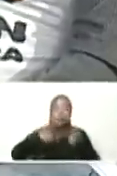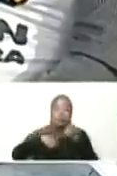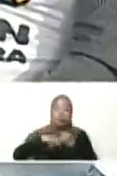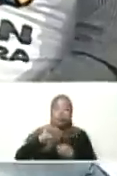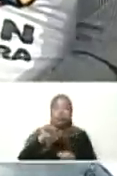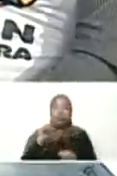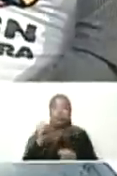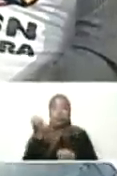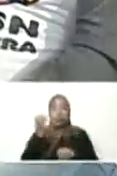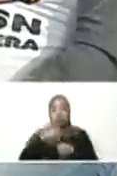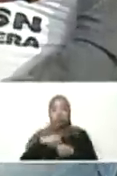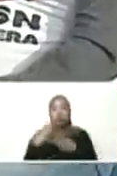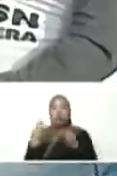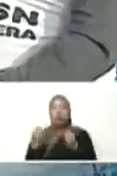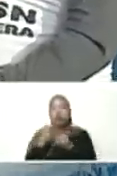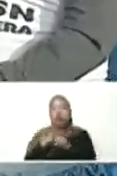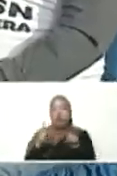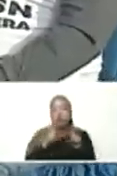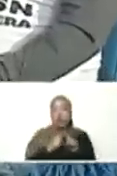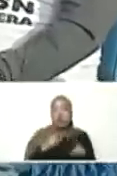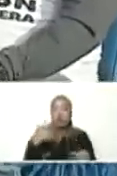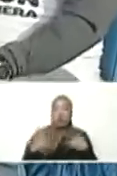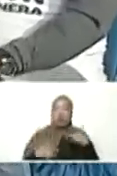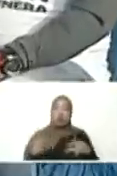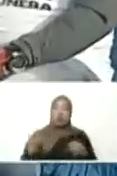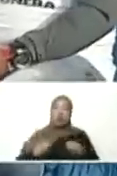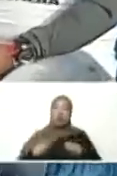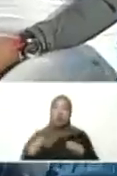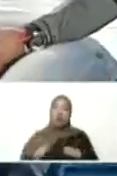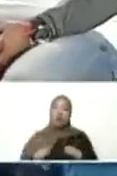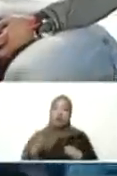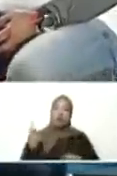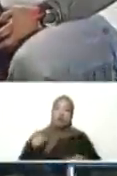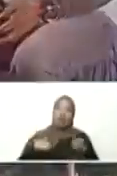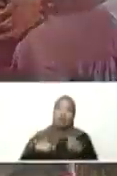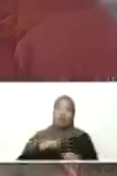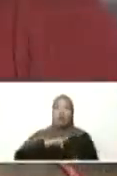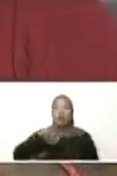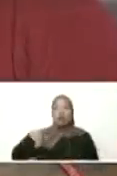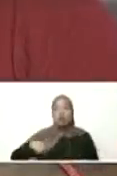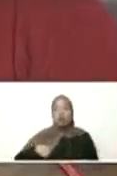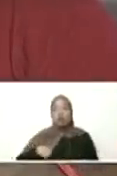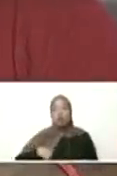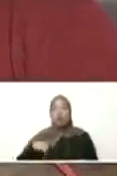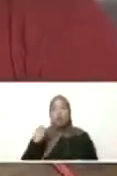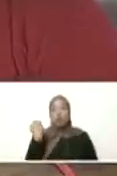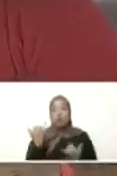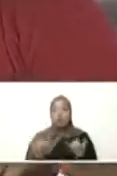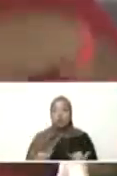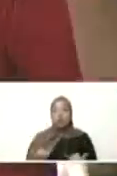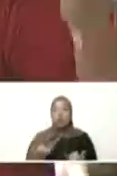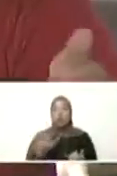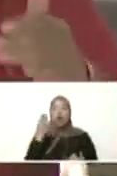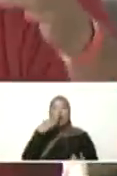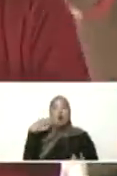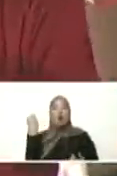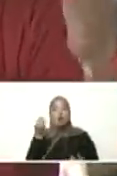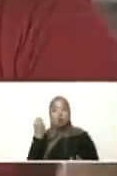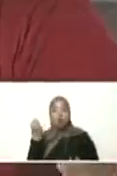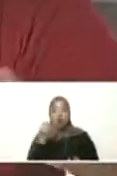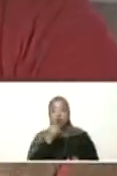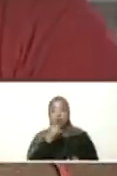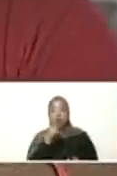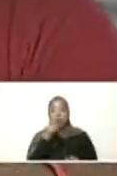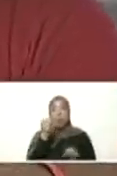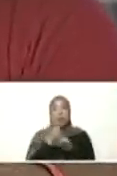bueno, entrar en muchas dinámicas, inclusive de la vida económica de nuestro país, y creo que usted nos va a dar la gran oportunidad, no solamente